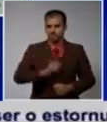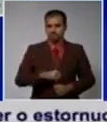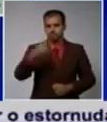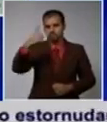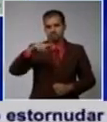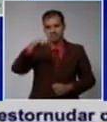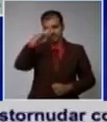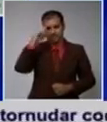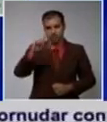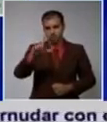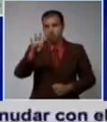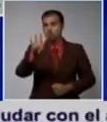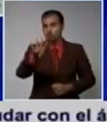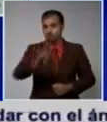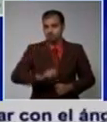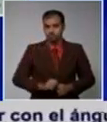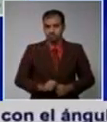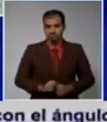4,